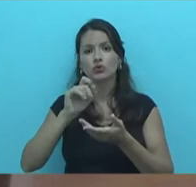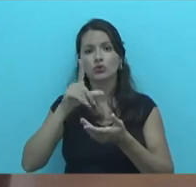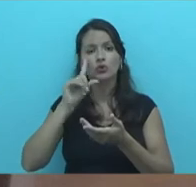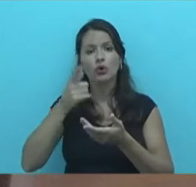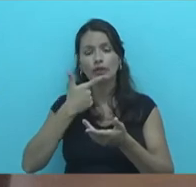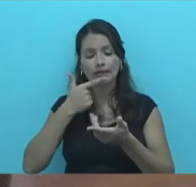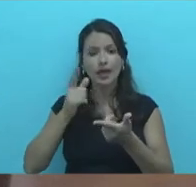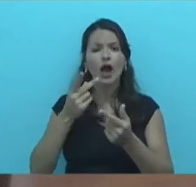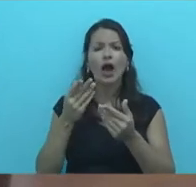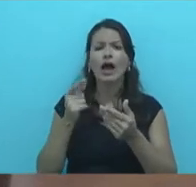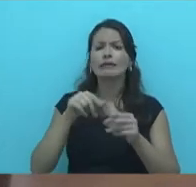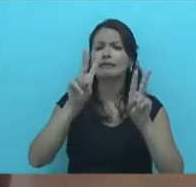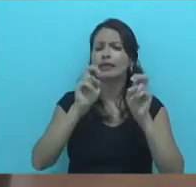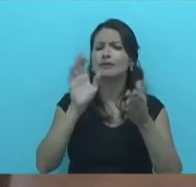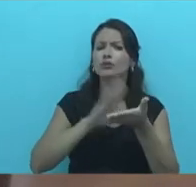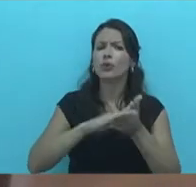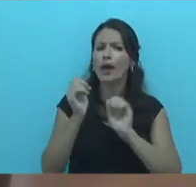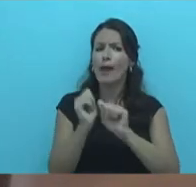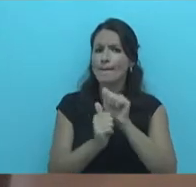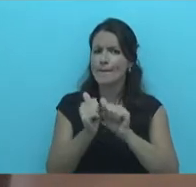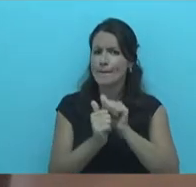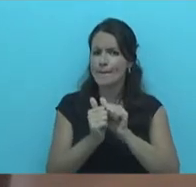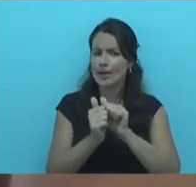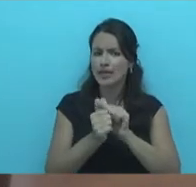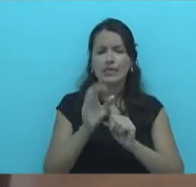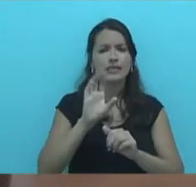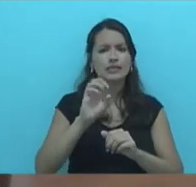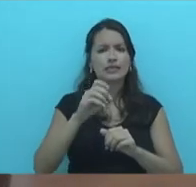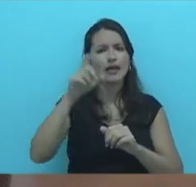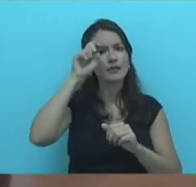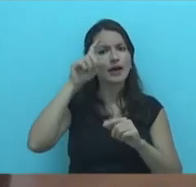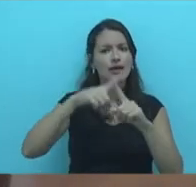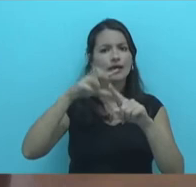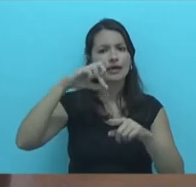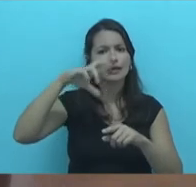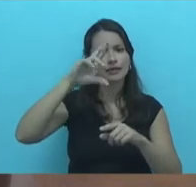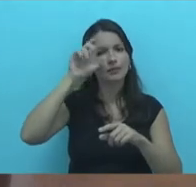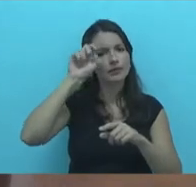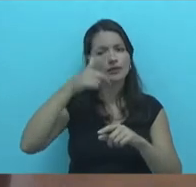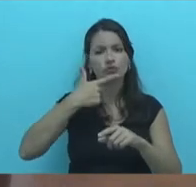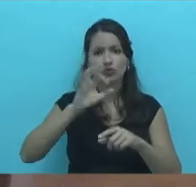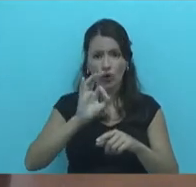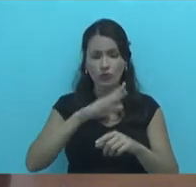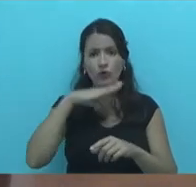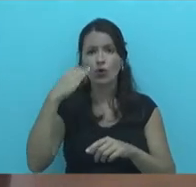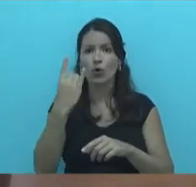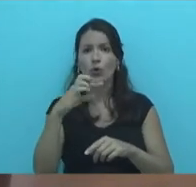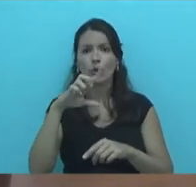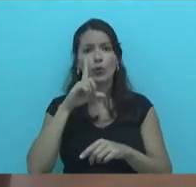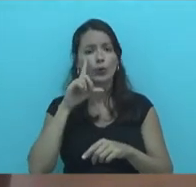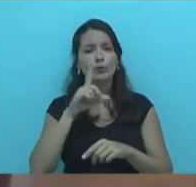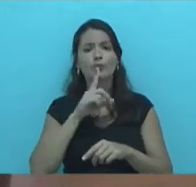Expreso Júpiter en la ciudad de Rosario, particularmente con sus trabajadores. Estamos solicitando la declaración de utilidad pública